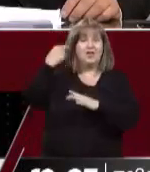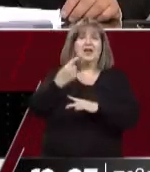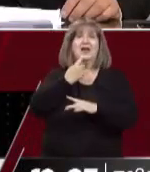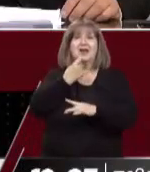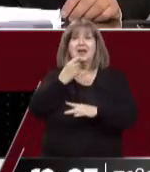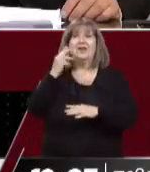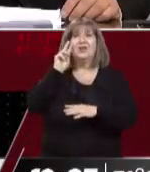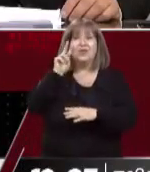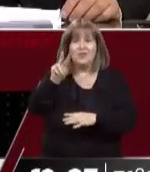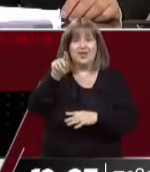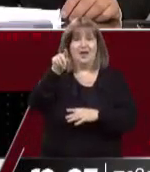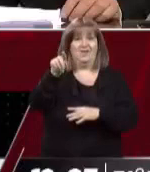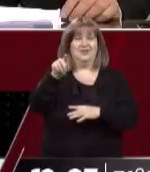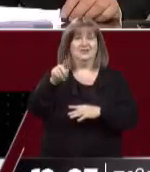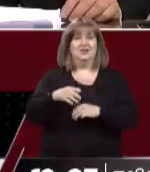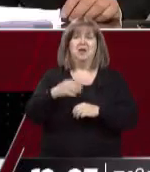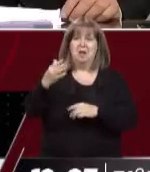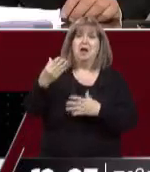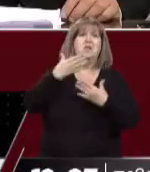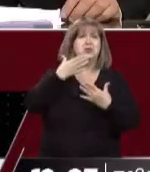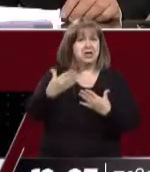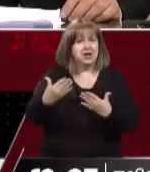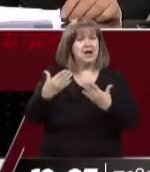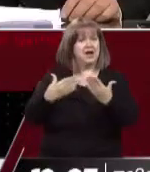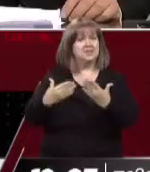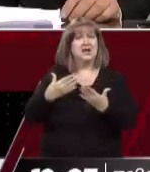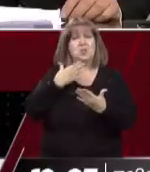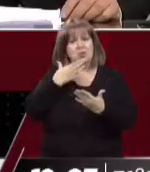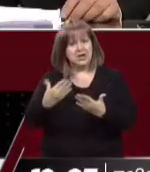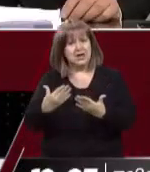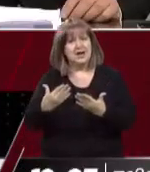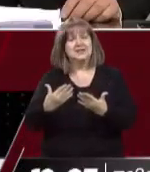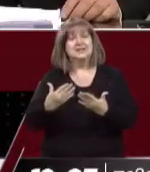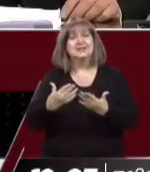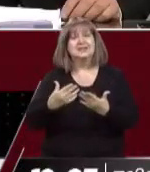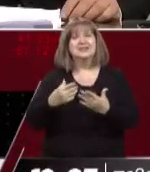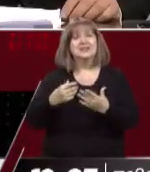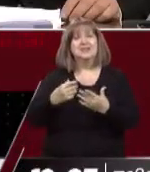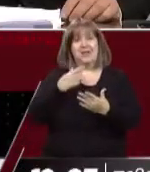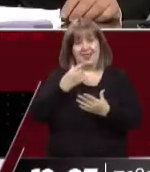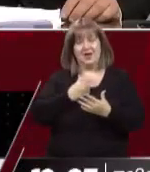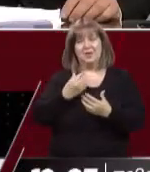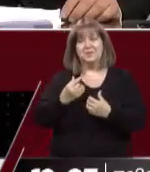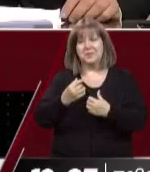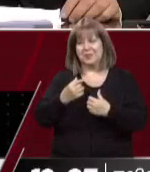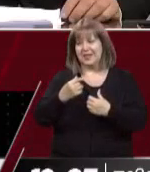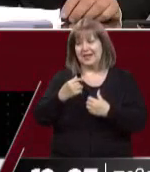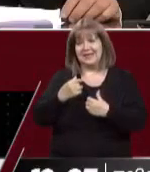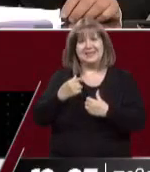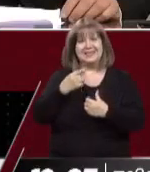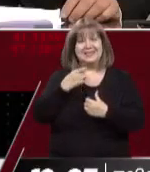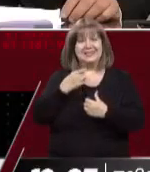es súper amable, súper cariñoso, súper agradecido con los fanáticos. Y no, me